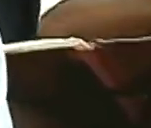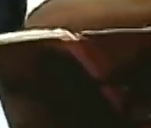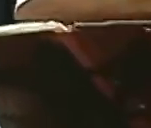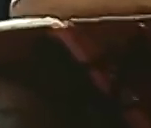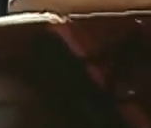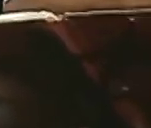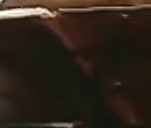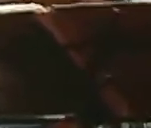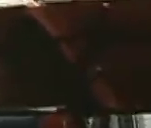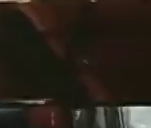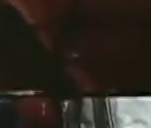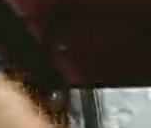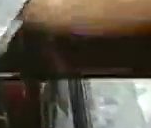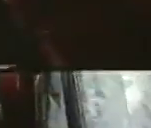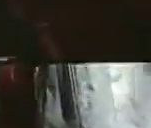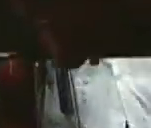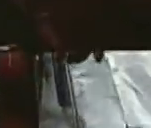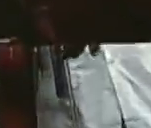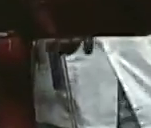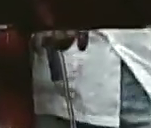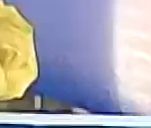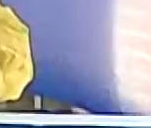Edmundito. Extraordinario, ¿vale?